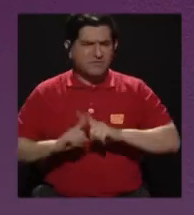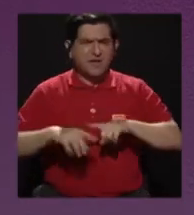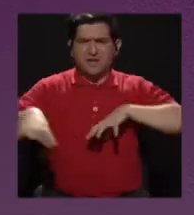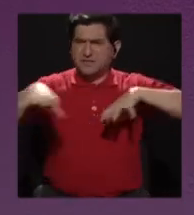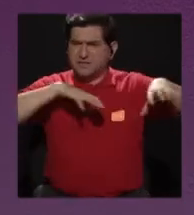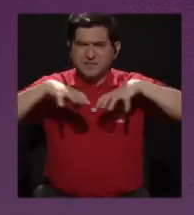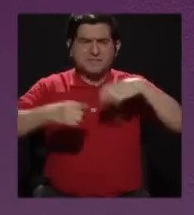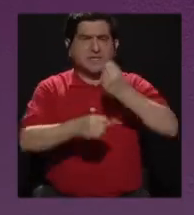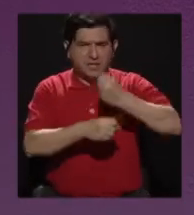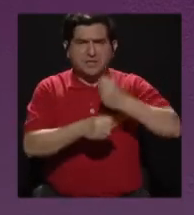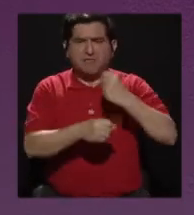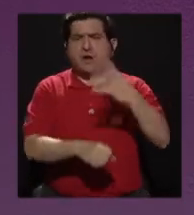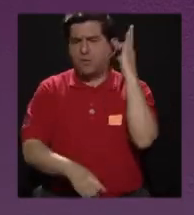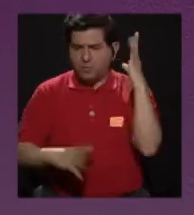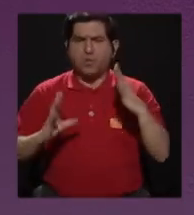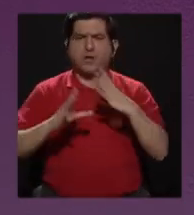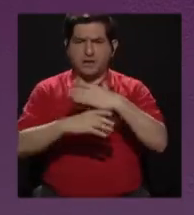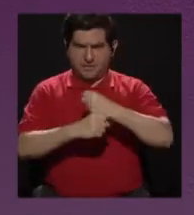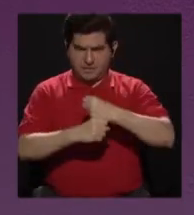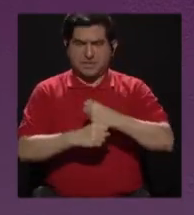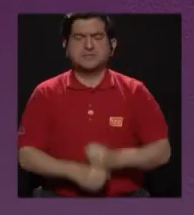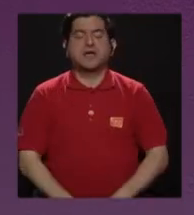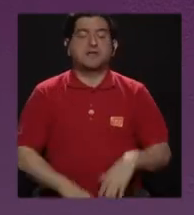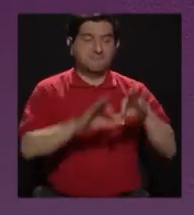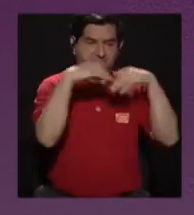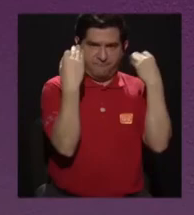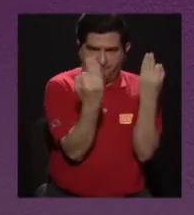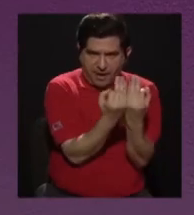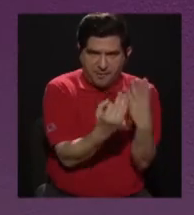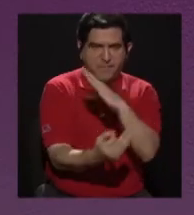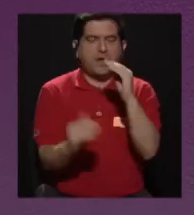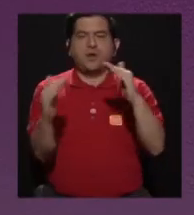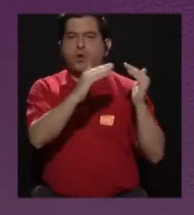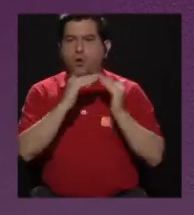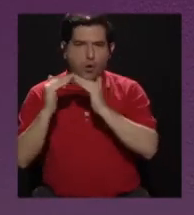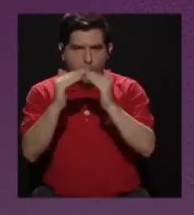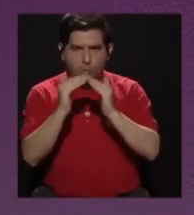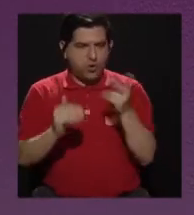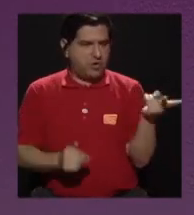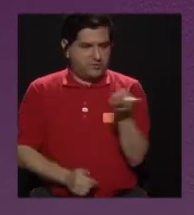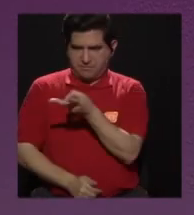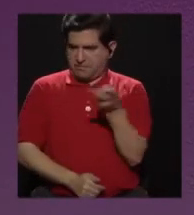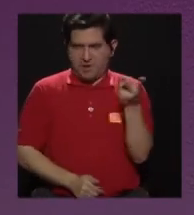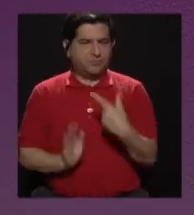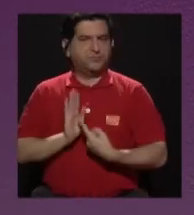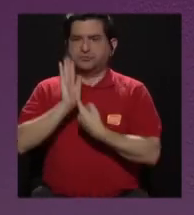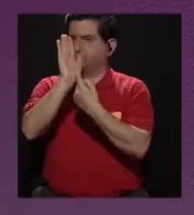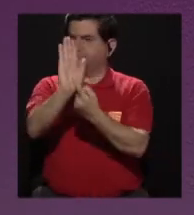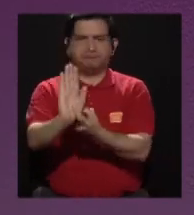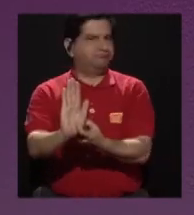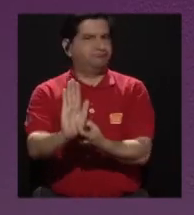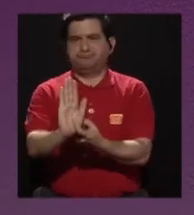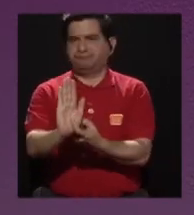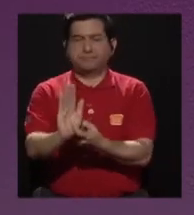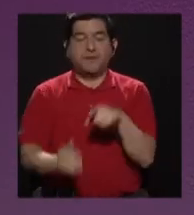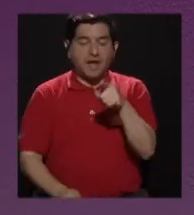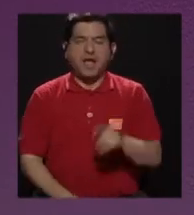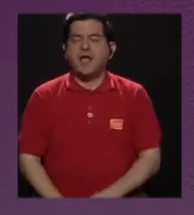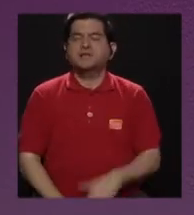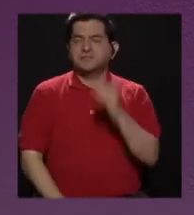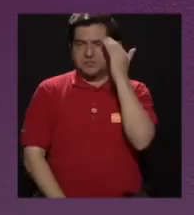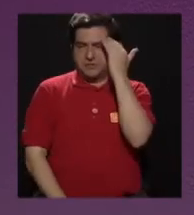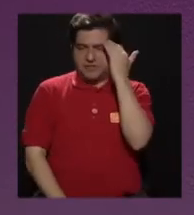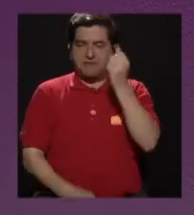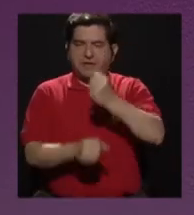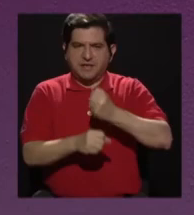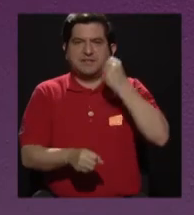y labores que realizan las mujeres, sea en sus familias o en las comunidades, que no se visibiliza. Eso es lo que se conoce como